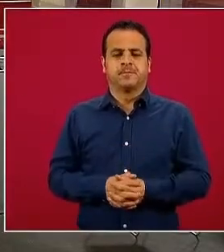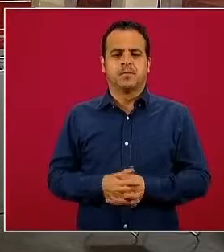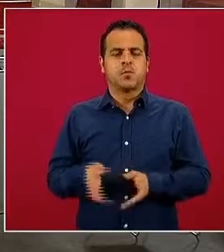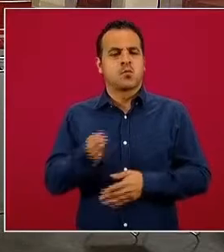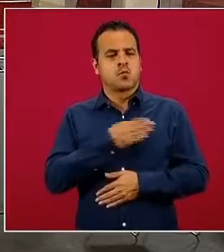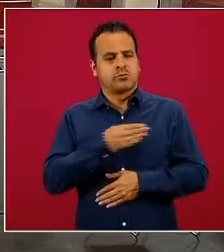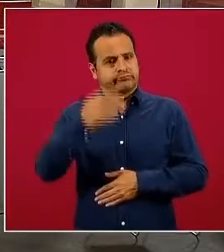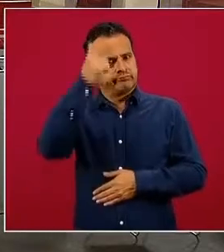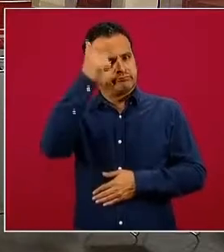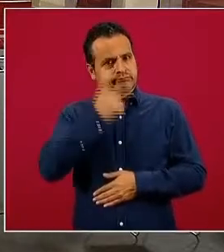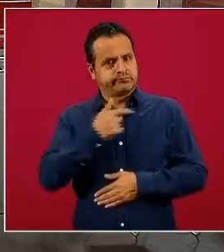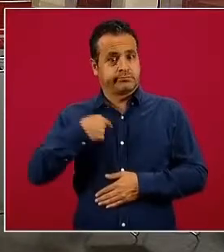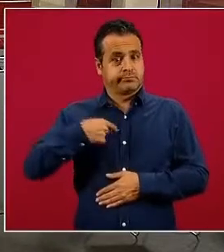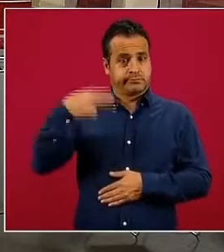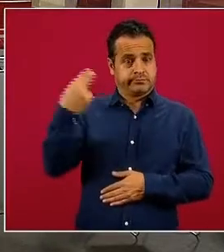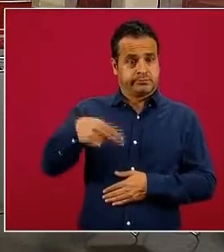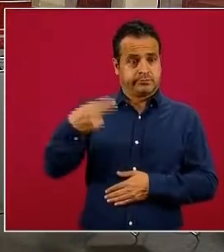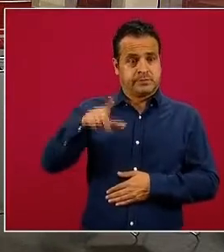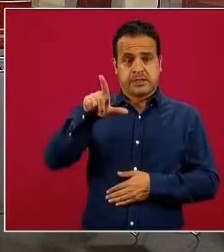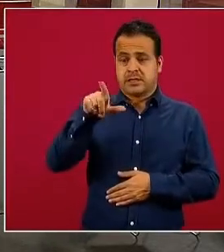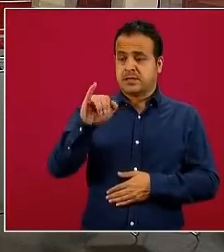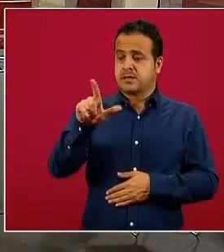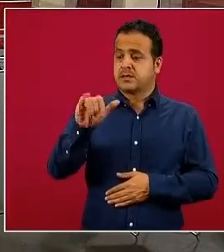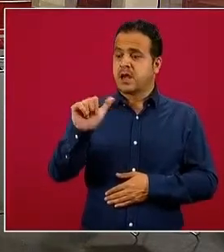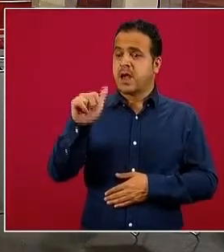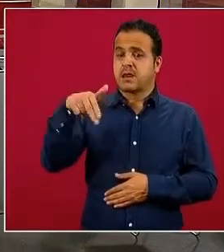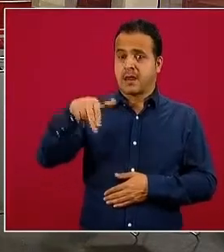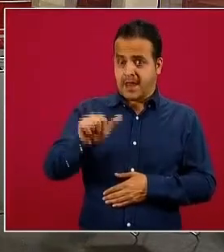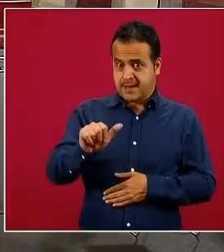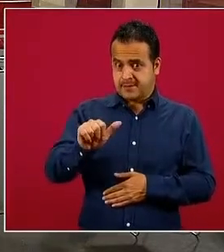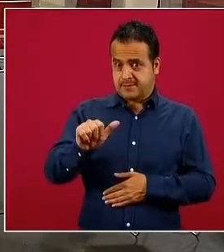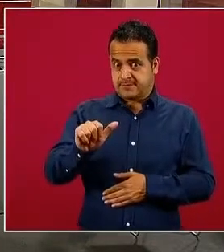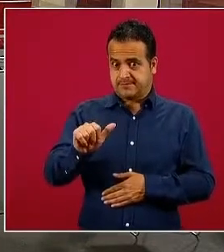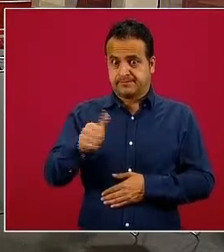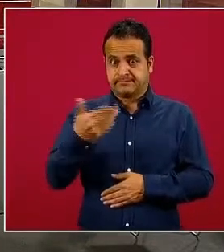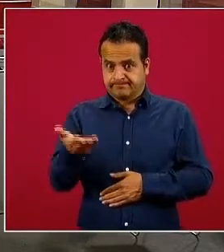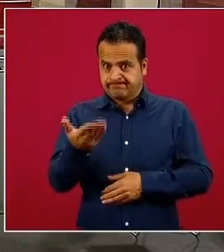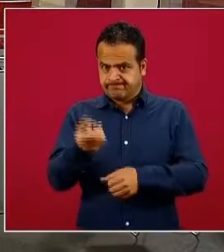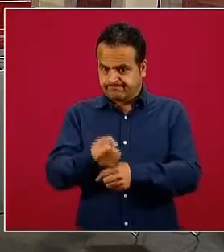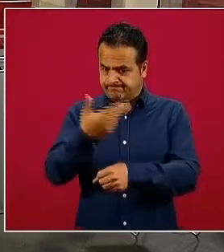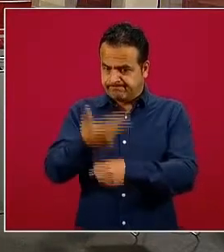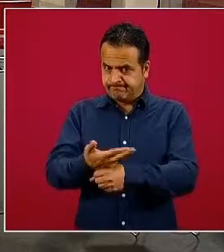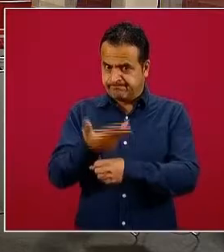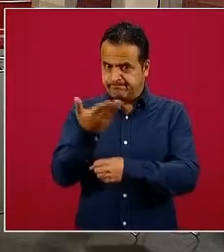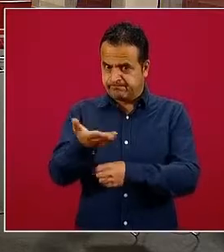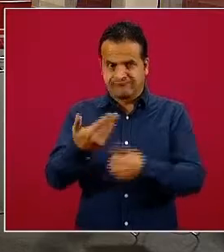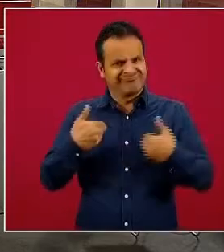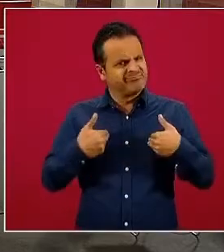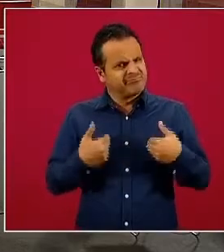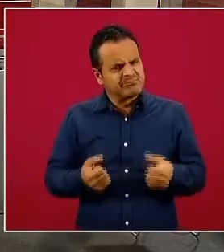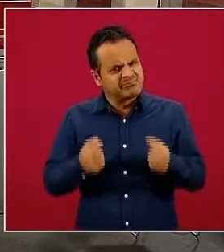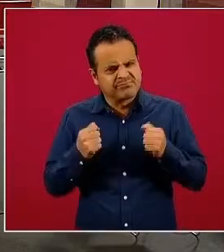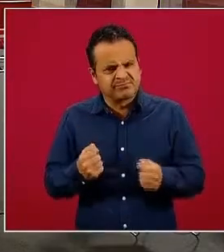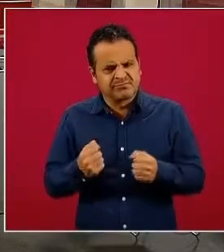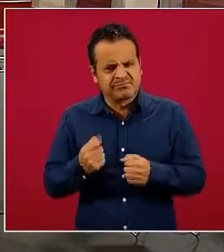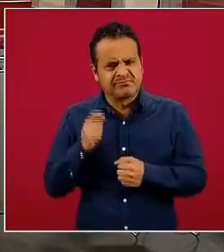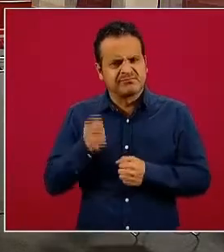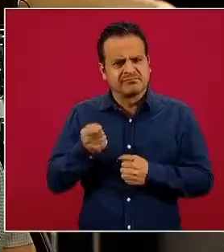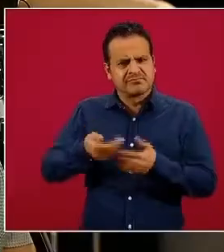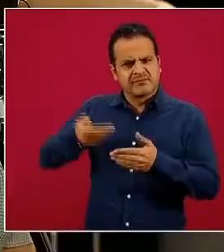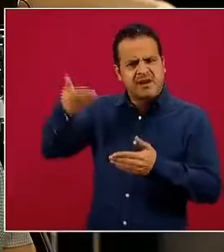Pulso Saludable. Secretaria, quisiera saber si entendí bien, el presidente en la conferencia de prensa anunció el tema